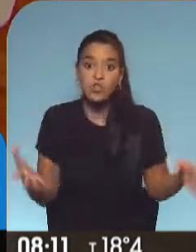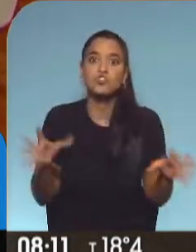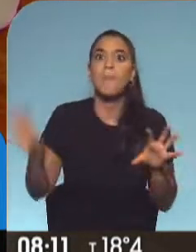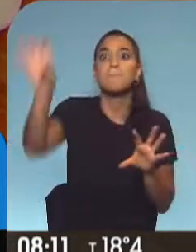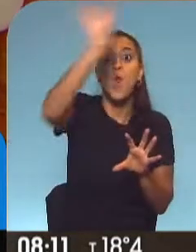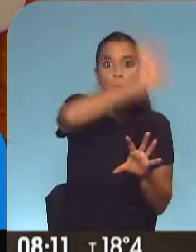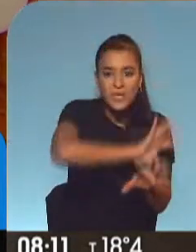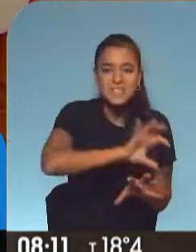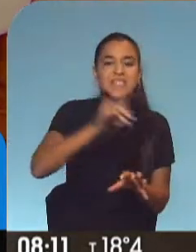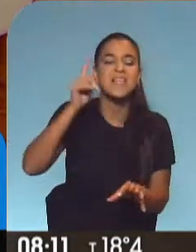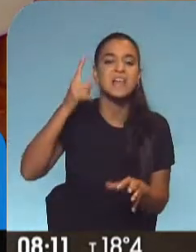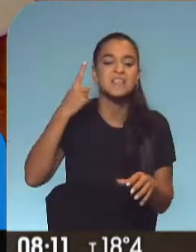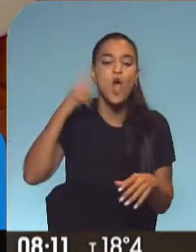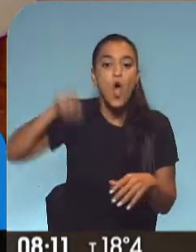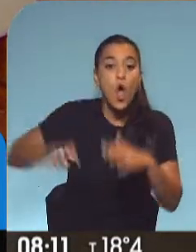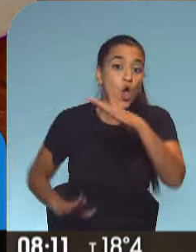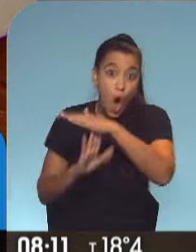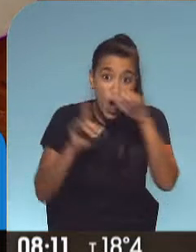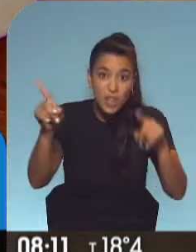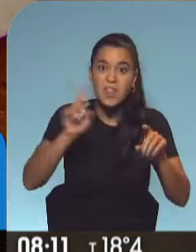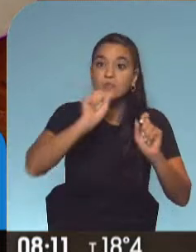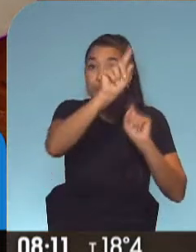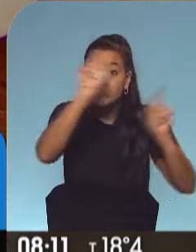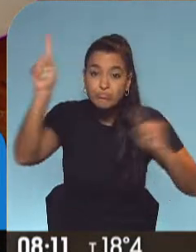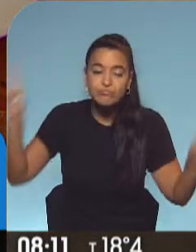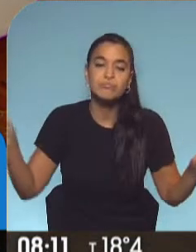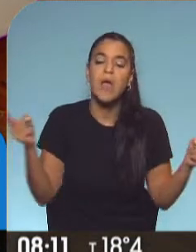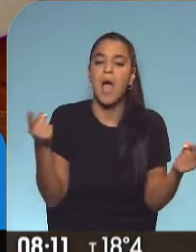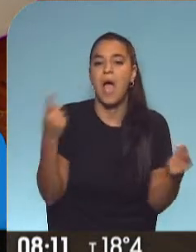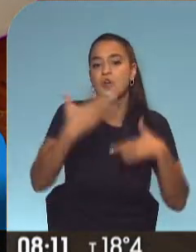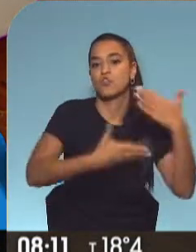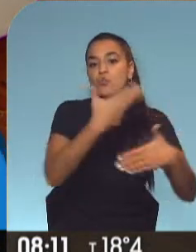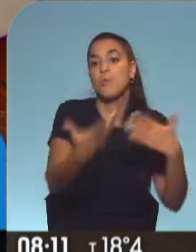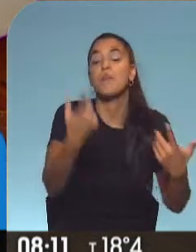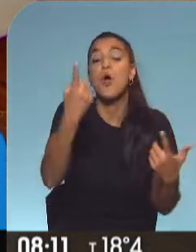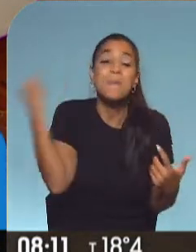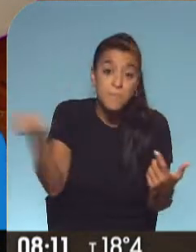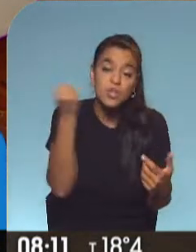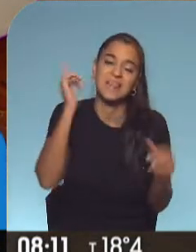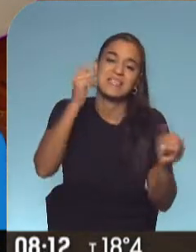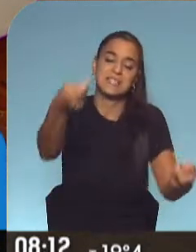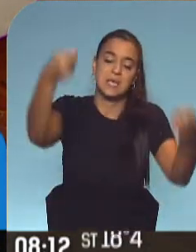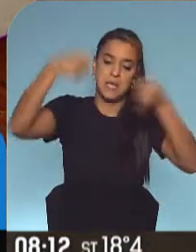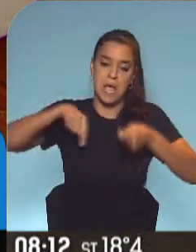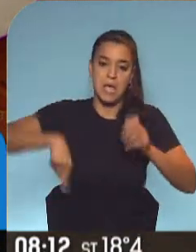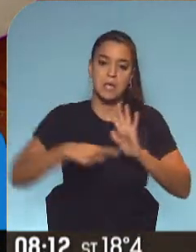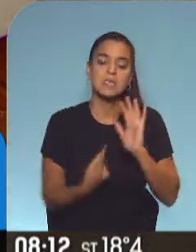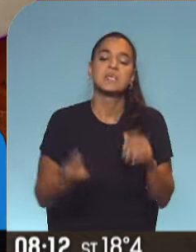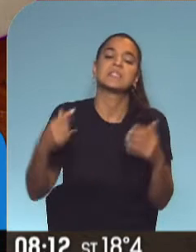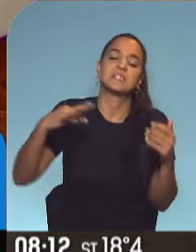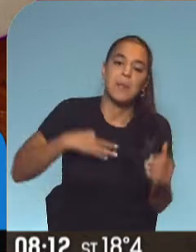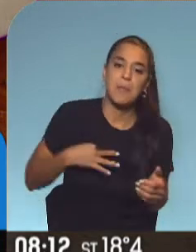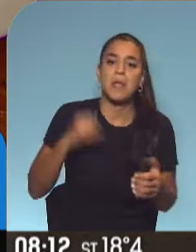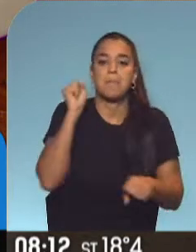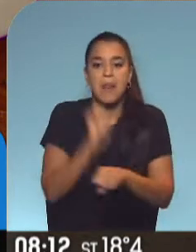locales sean el verdadero filtro de la arbitrariedad y dedicarse a las grandes causas constitucionales, civiles, penales, comerciales, laborales